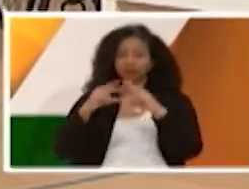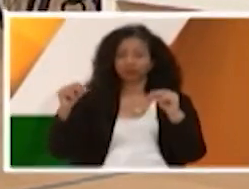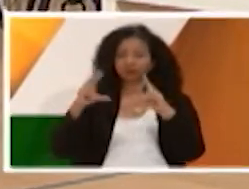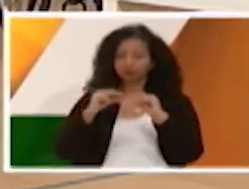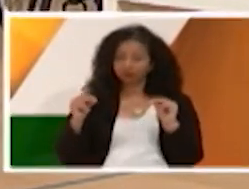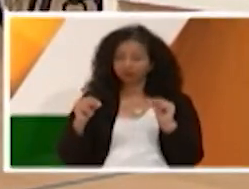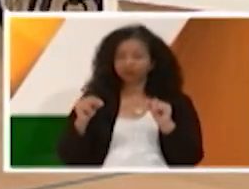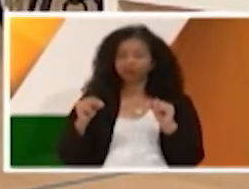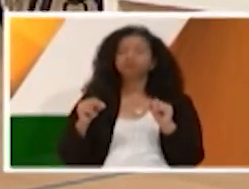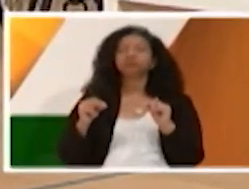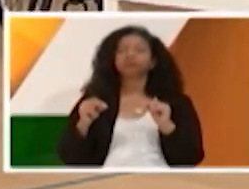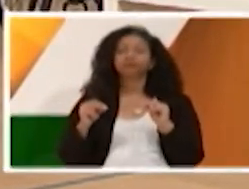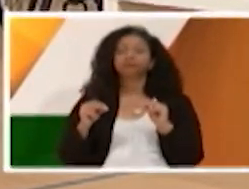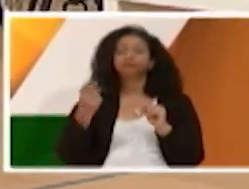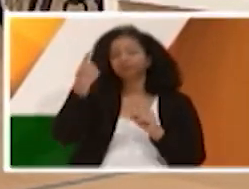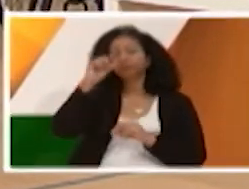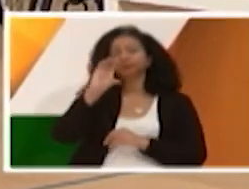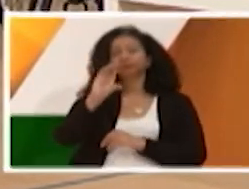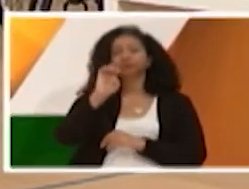centroamericanos y del Caribe,